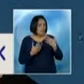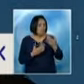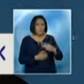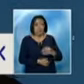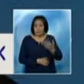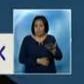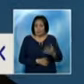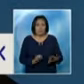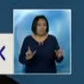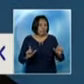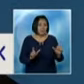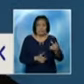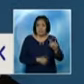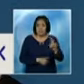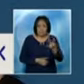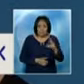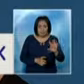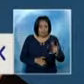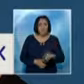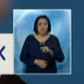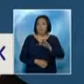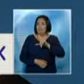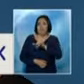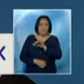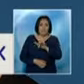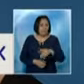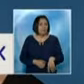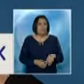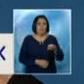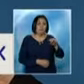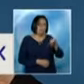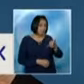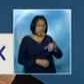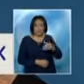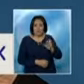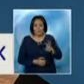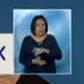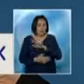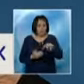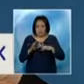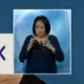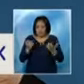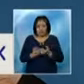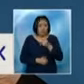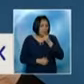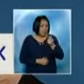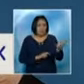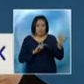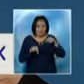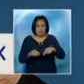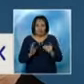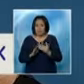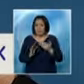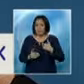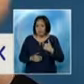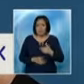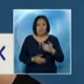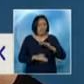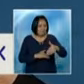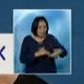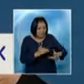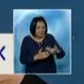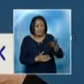gracias Frecuencia Latina, gracias señorita Magali, gracias Mijael. Gracias a todo el equipo, los periodistas que han venido a mi casa de